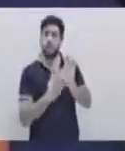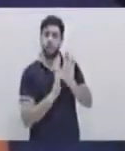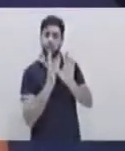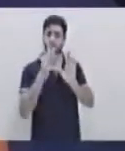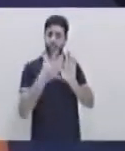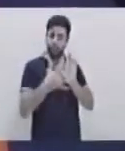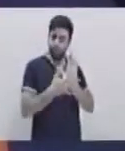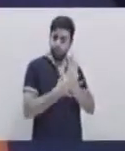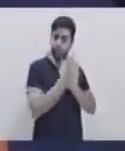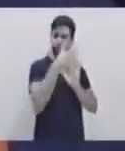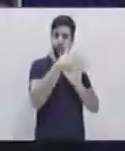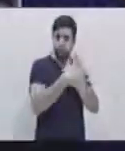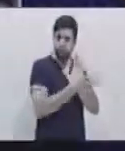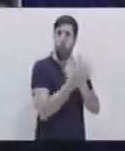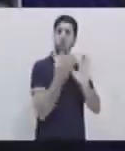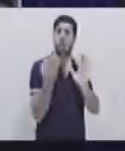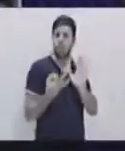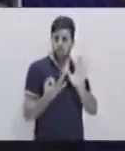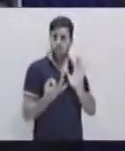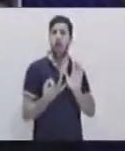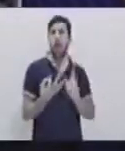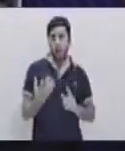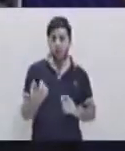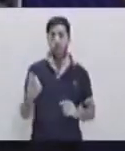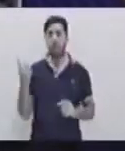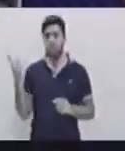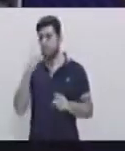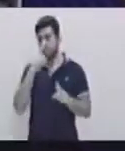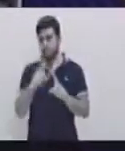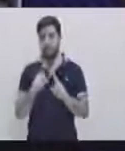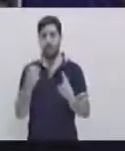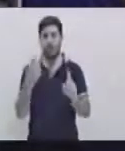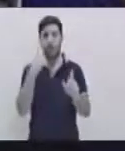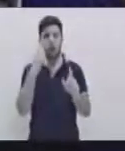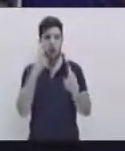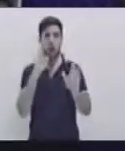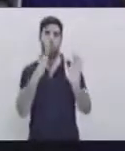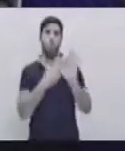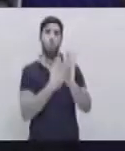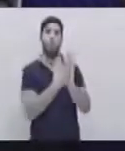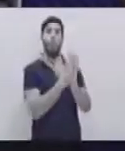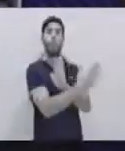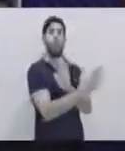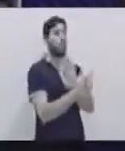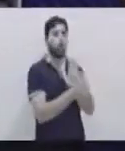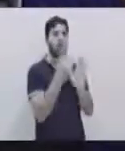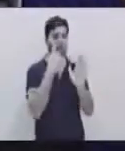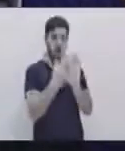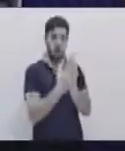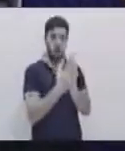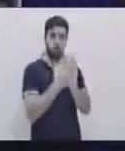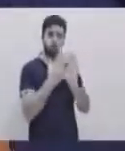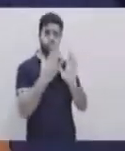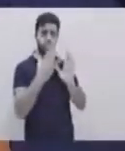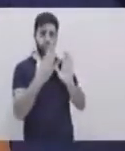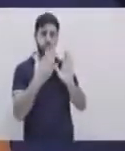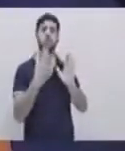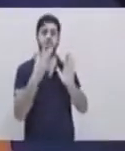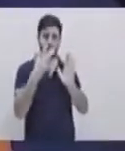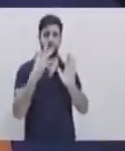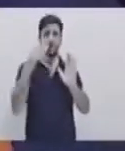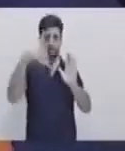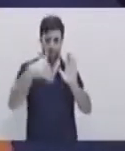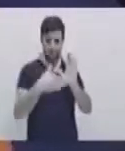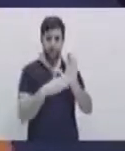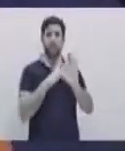de planos dentro de un dibujo. Y adicionalmente a eso, los planos se van a observar debido a la profundidad que